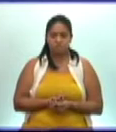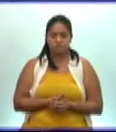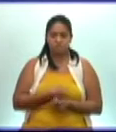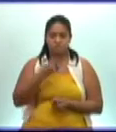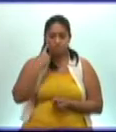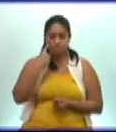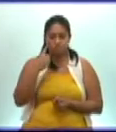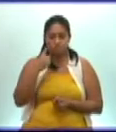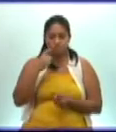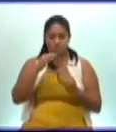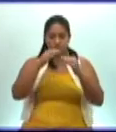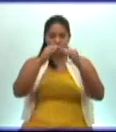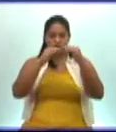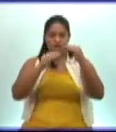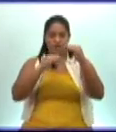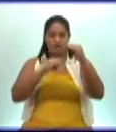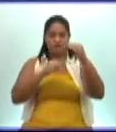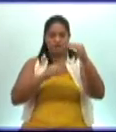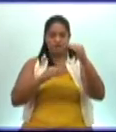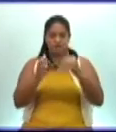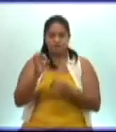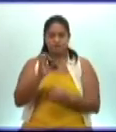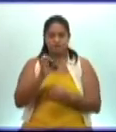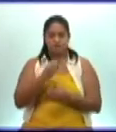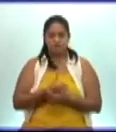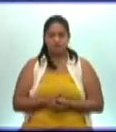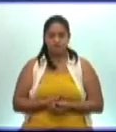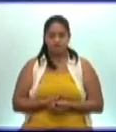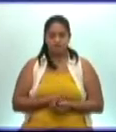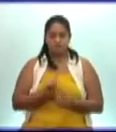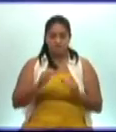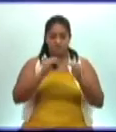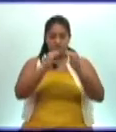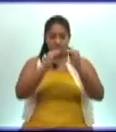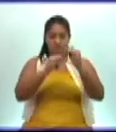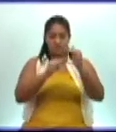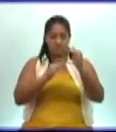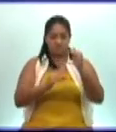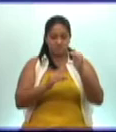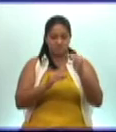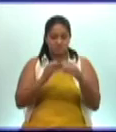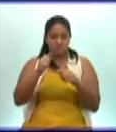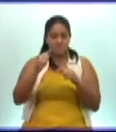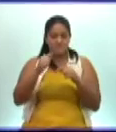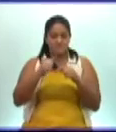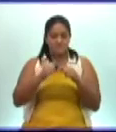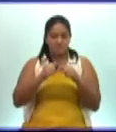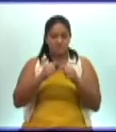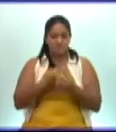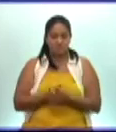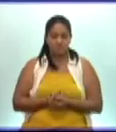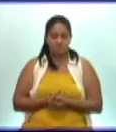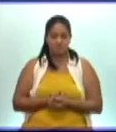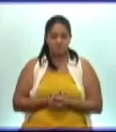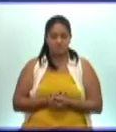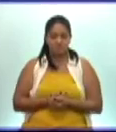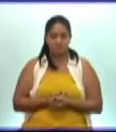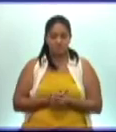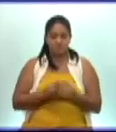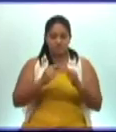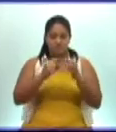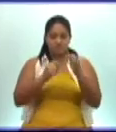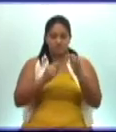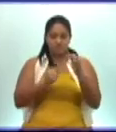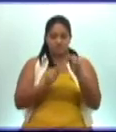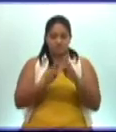los orificios, esta distancia entre los orificios tiene que ser mucho menor que la distancia que separa esta doble ranura de